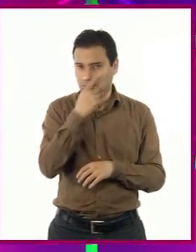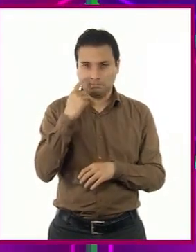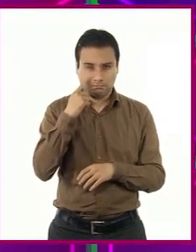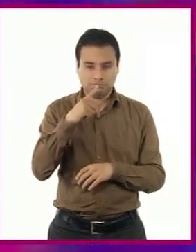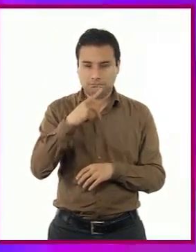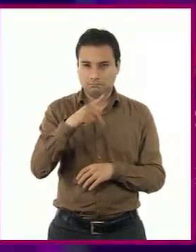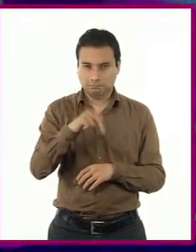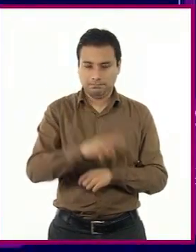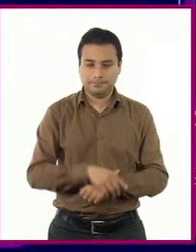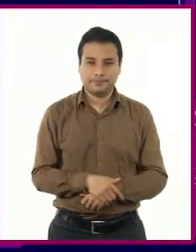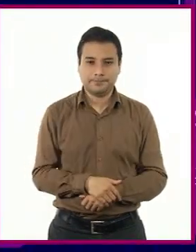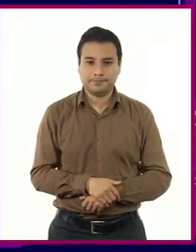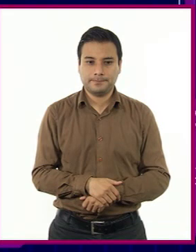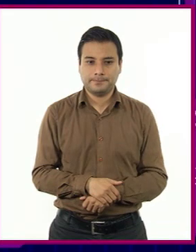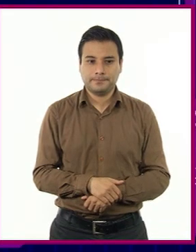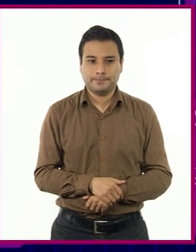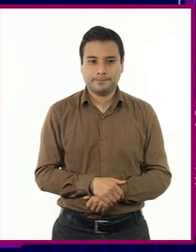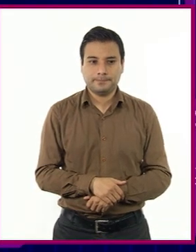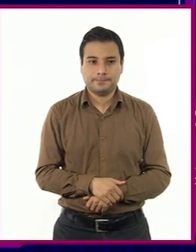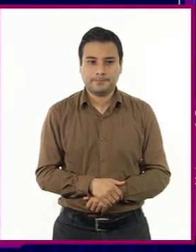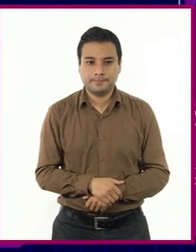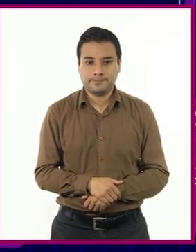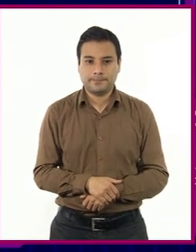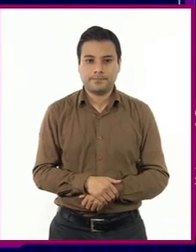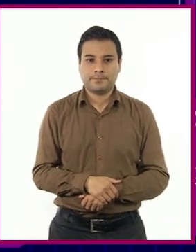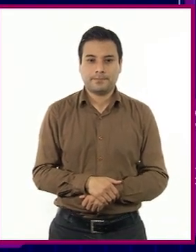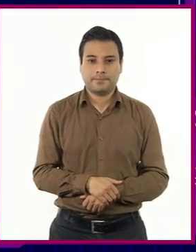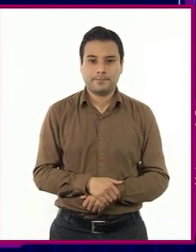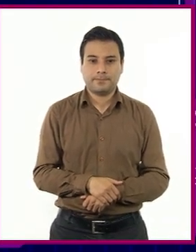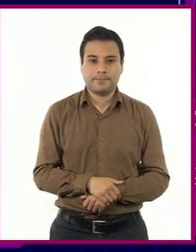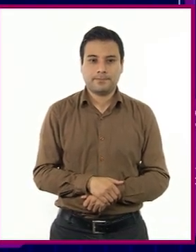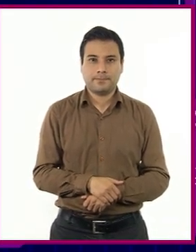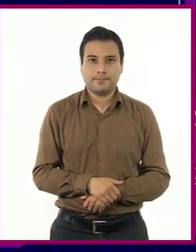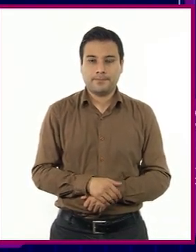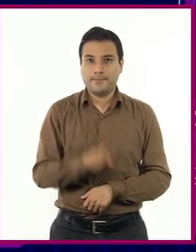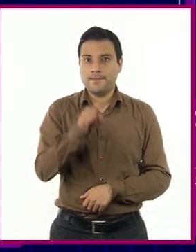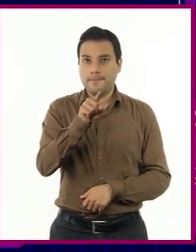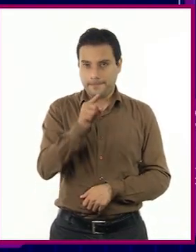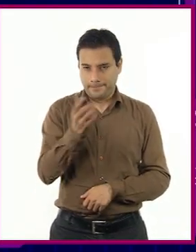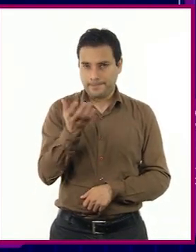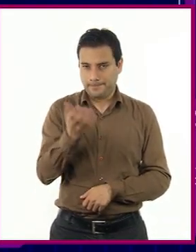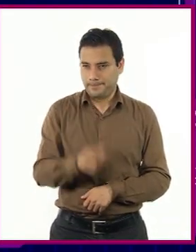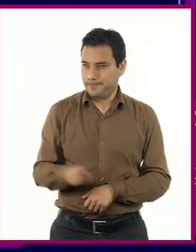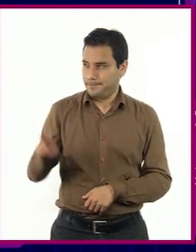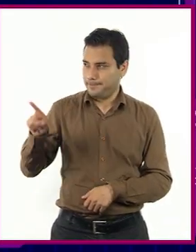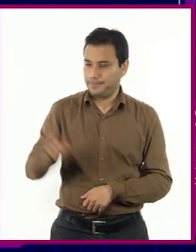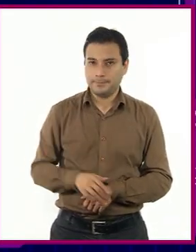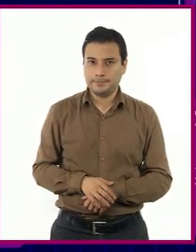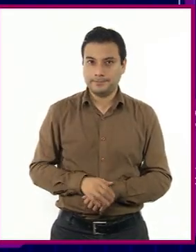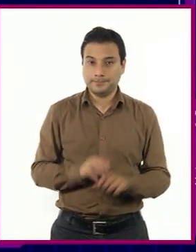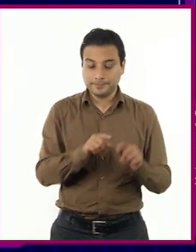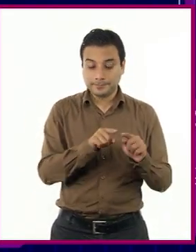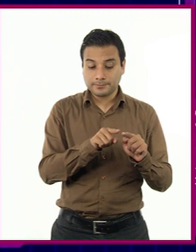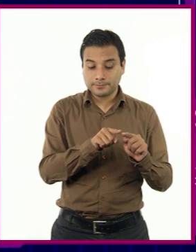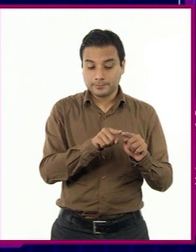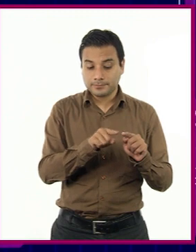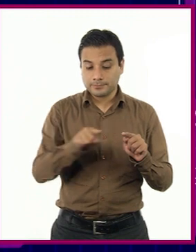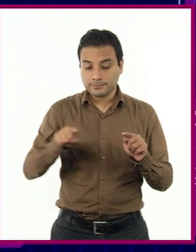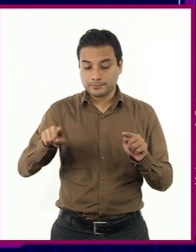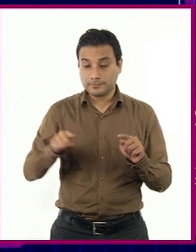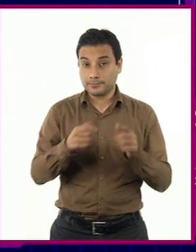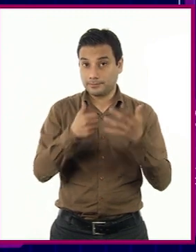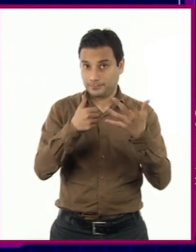de geometría. Inciso A. Primero tracen un segmento AB de 6 unidades de longitud y